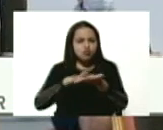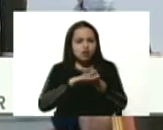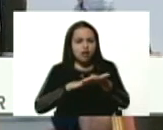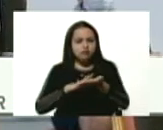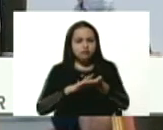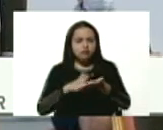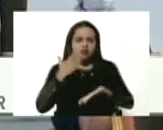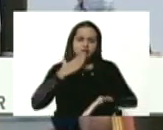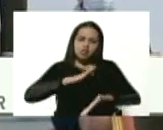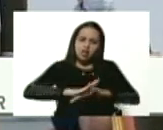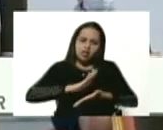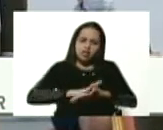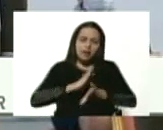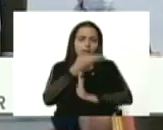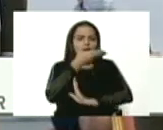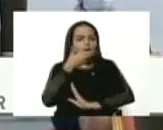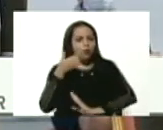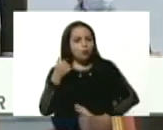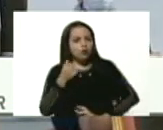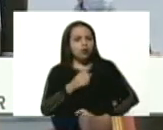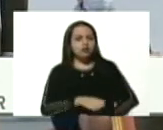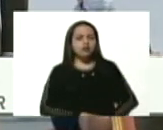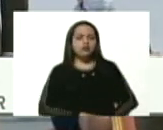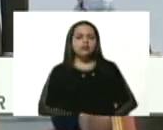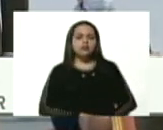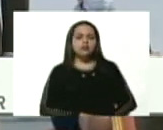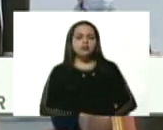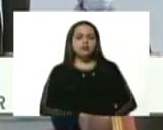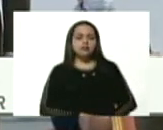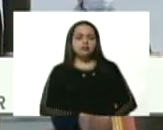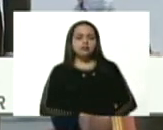aliviar, solucionar, mejorar.